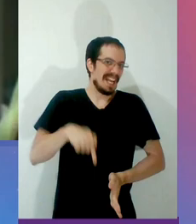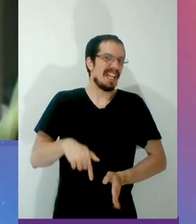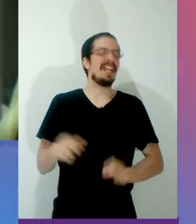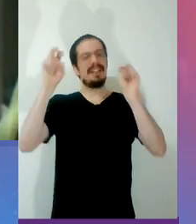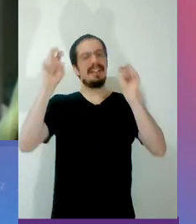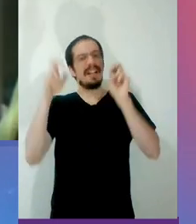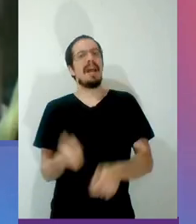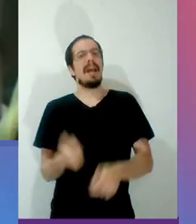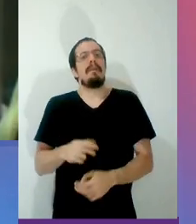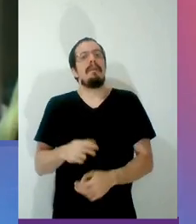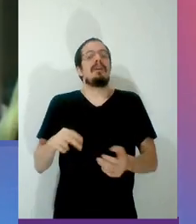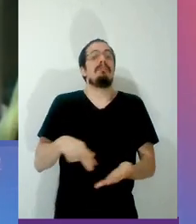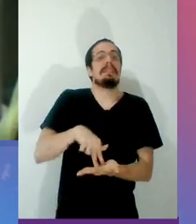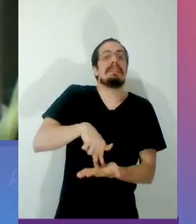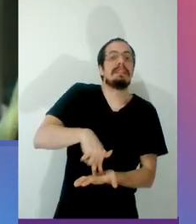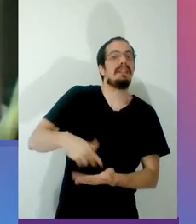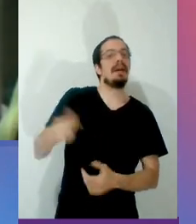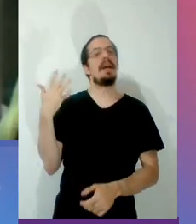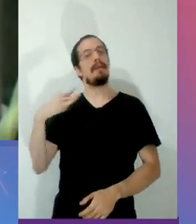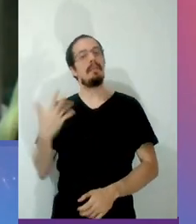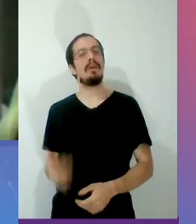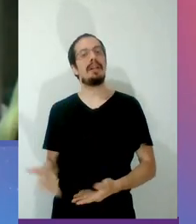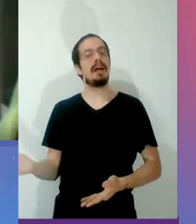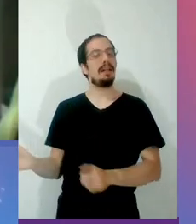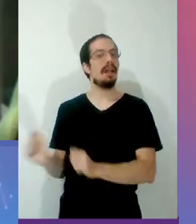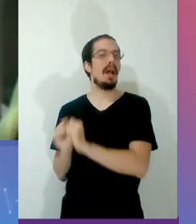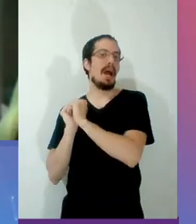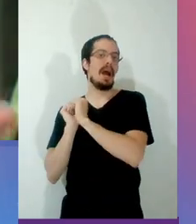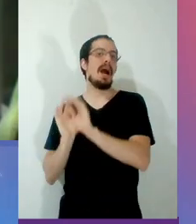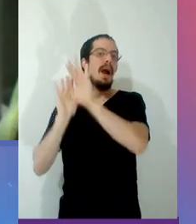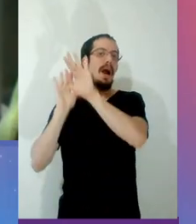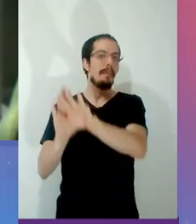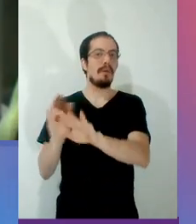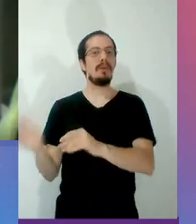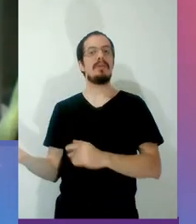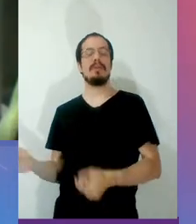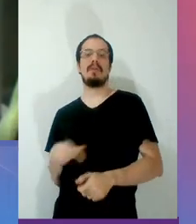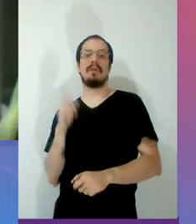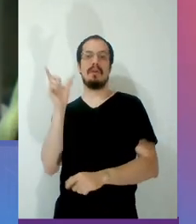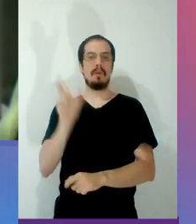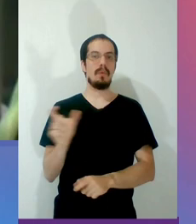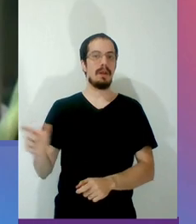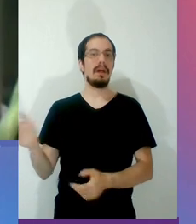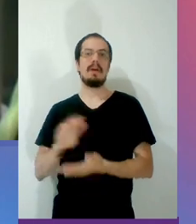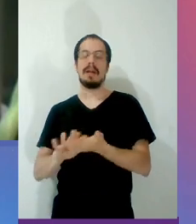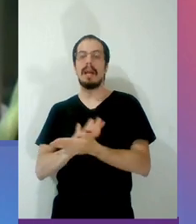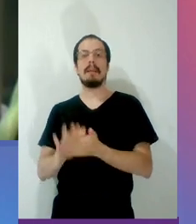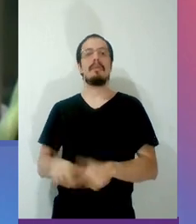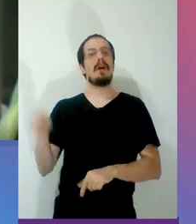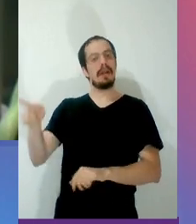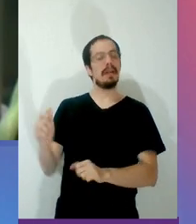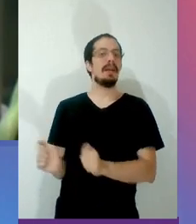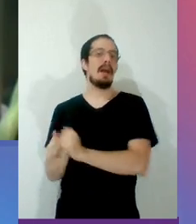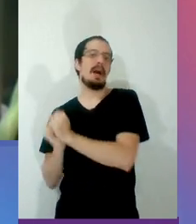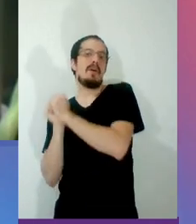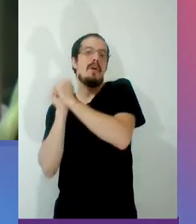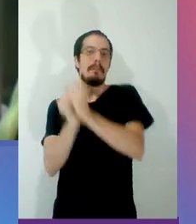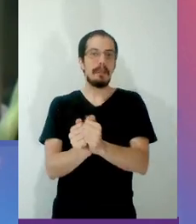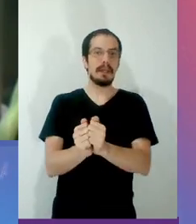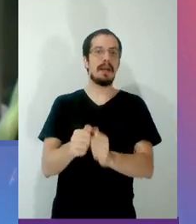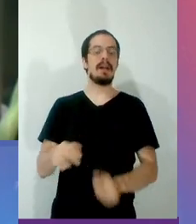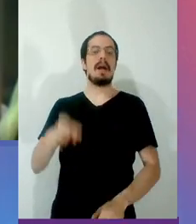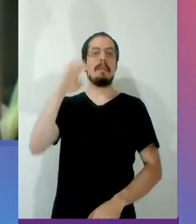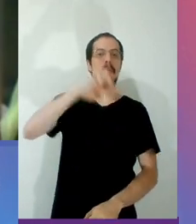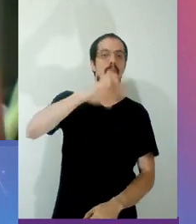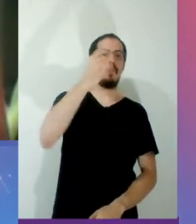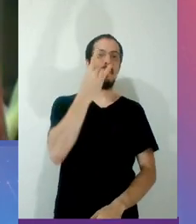Dejarla que sea acompañada por una figura significativa. Después en el puerperio, acompañarla. El puerperio es una etapa